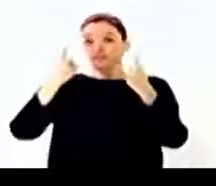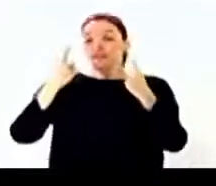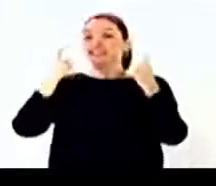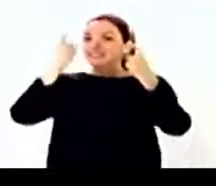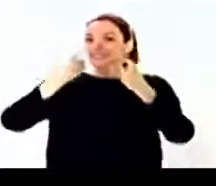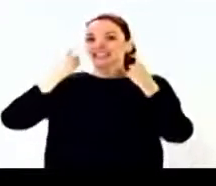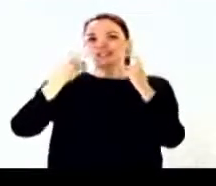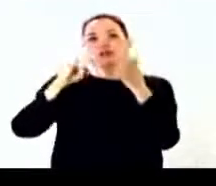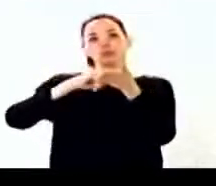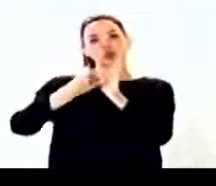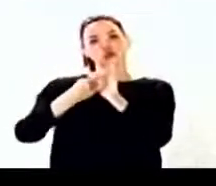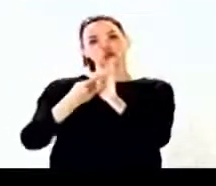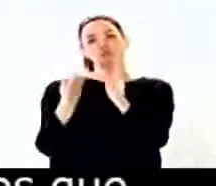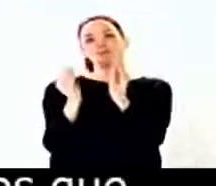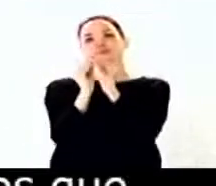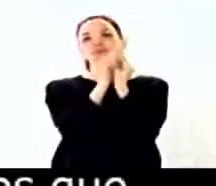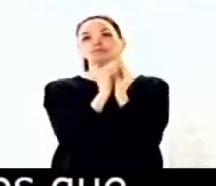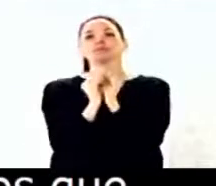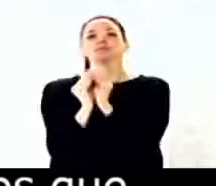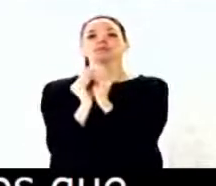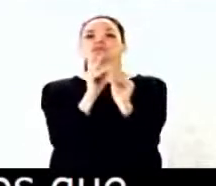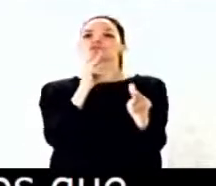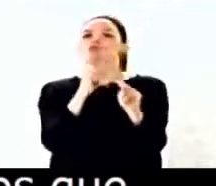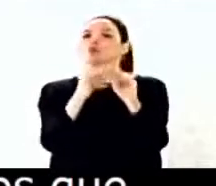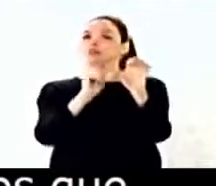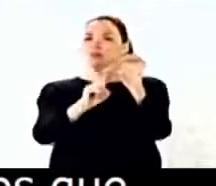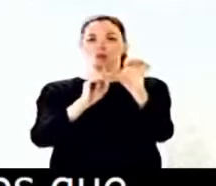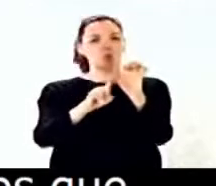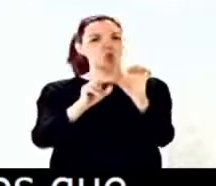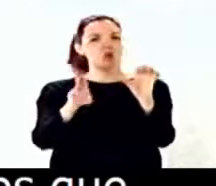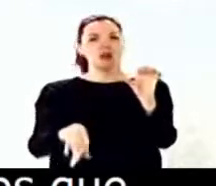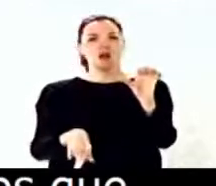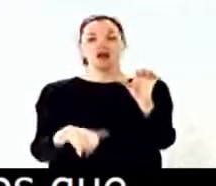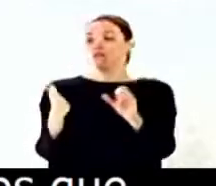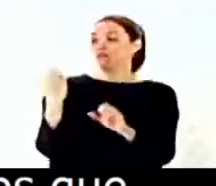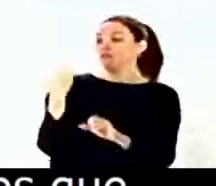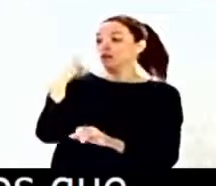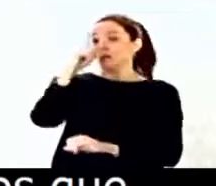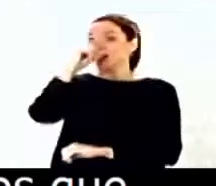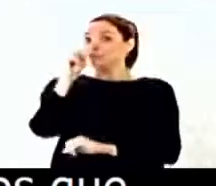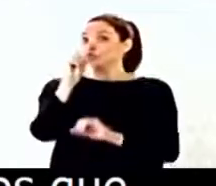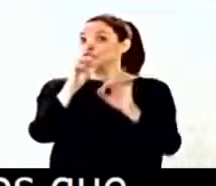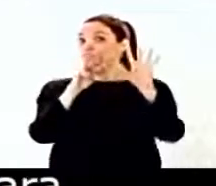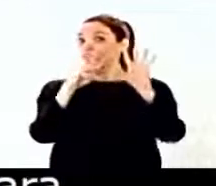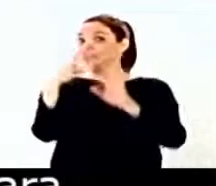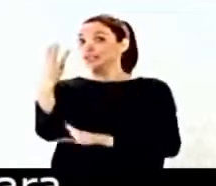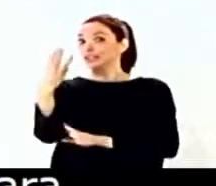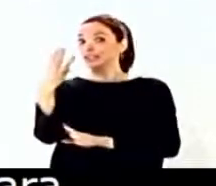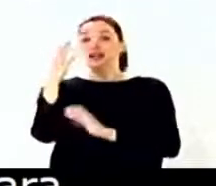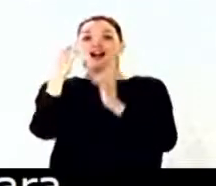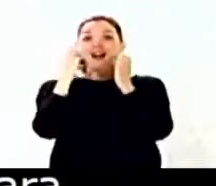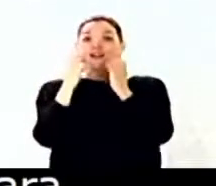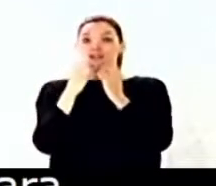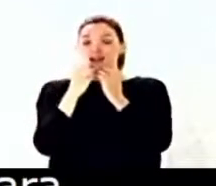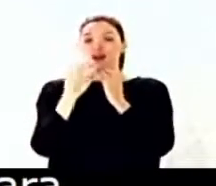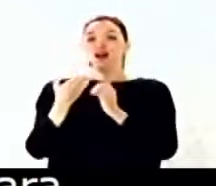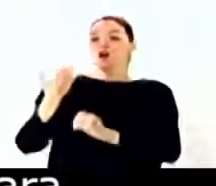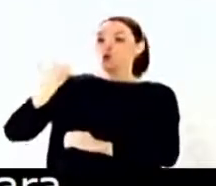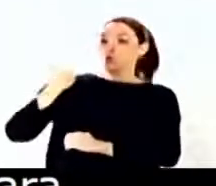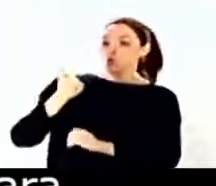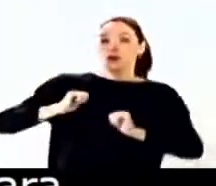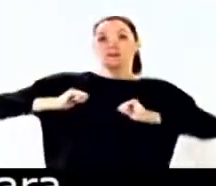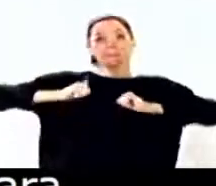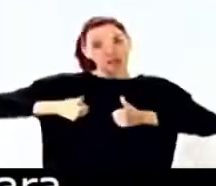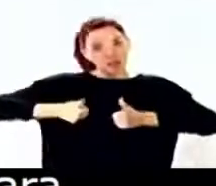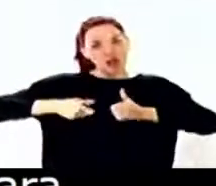común que se denominara Extremadura. En el año 83, cuando Juan Carlos Rodríguez Ibarra inició la